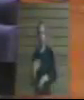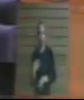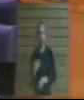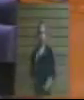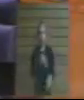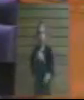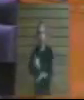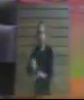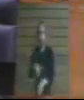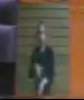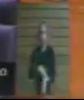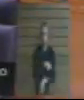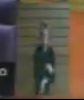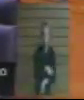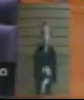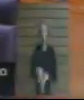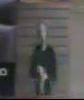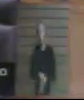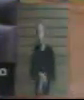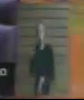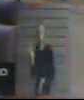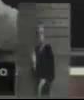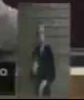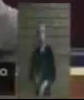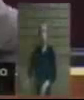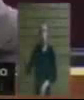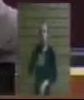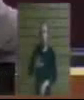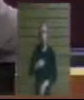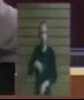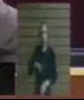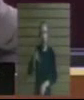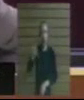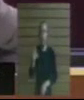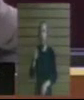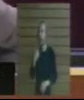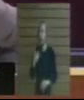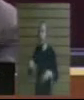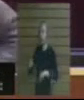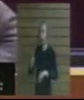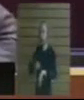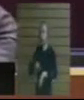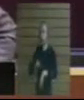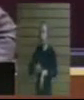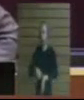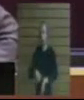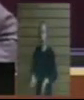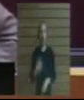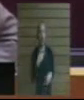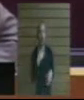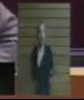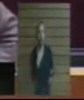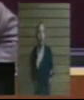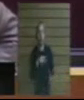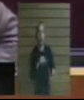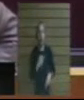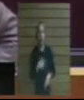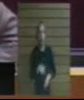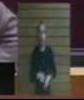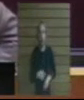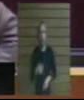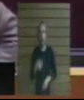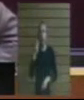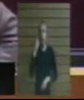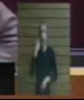gobiernos autonómicos de este país. Veremos a ver cómo termina. Termino ya, señor presidente. Veremos a ver cómo